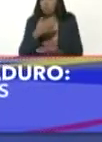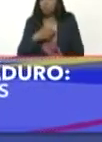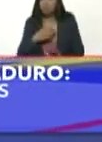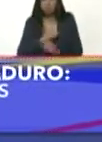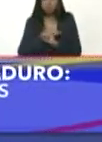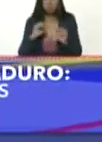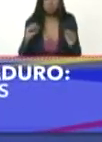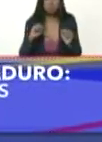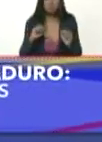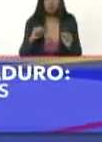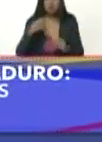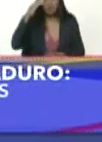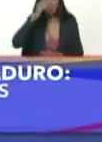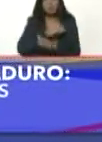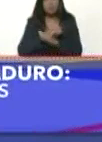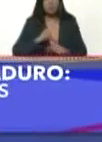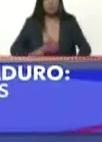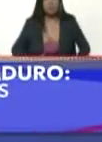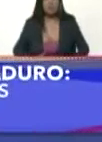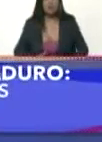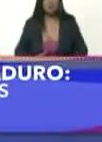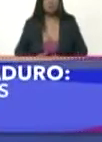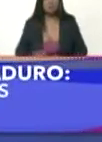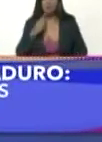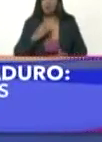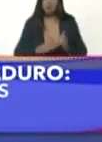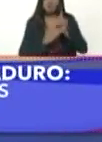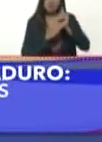Que es una fuerza militar con doctrina extranjera.